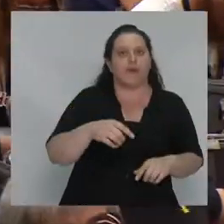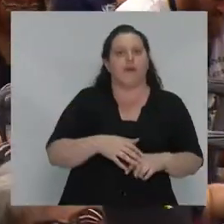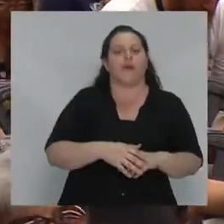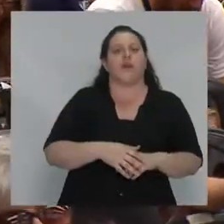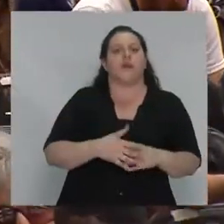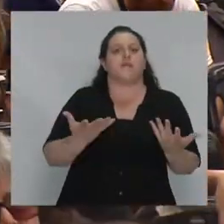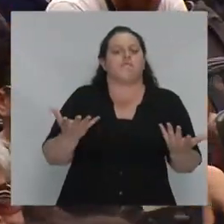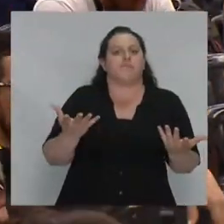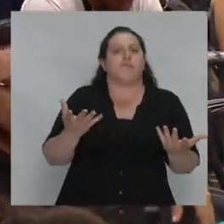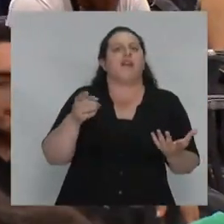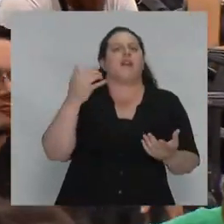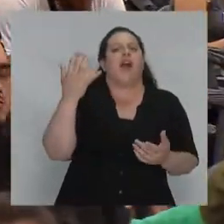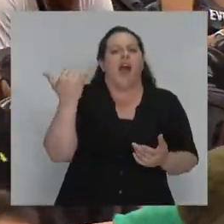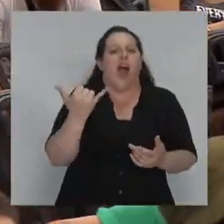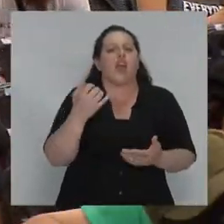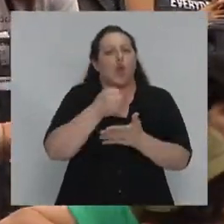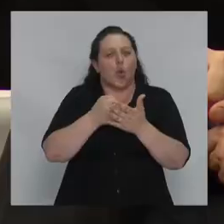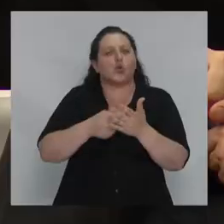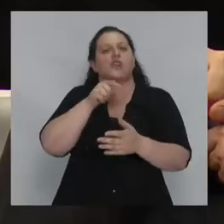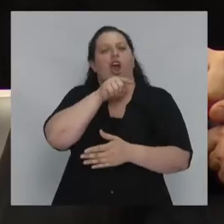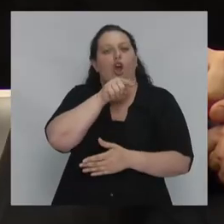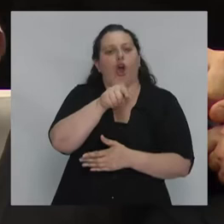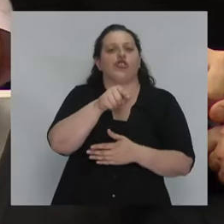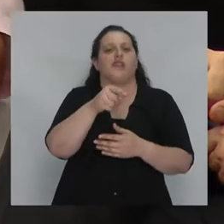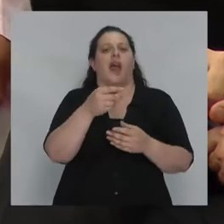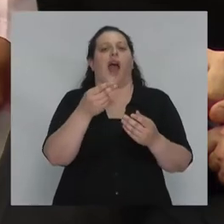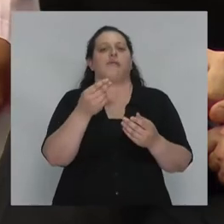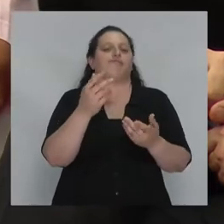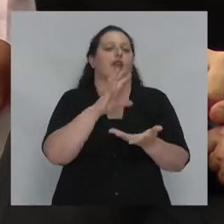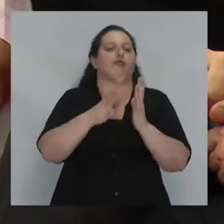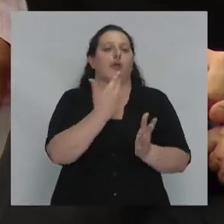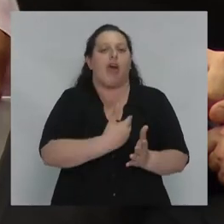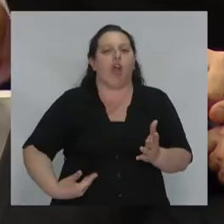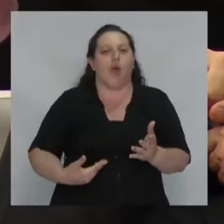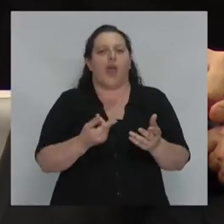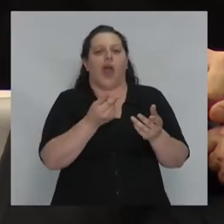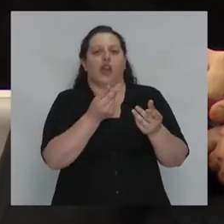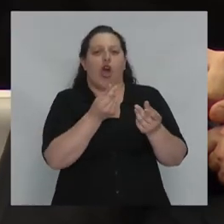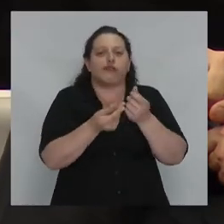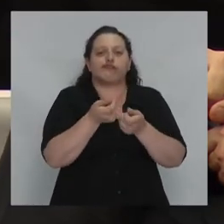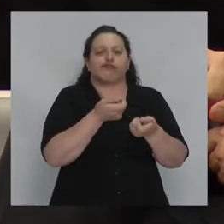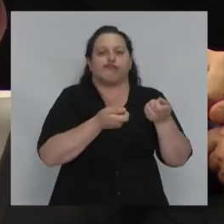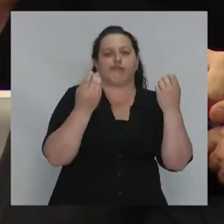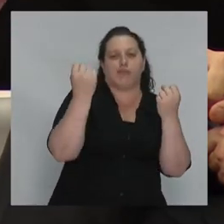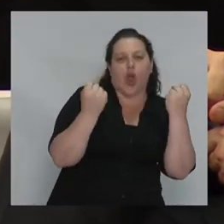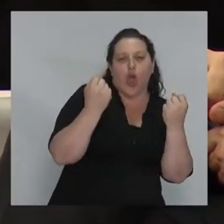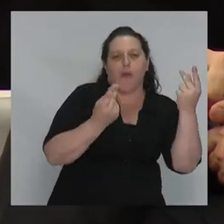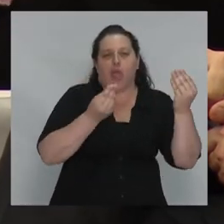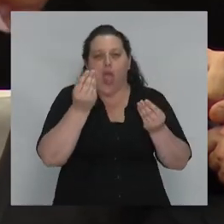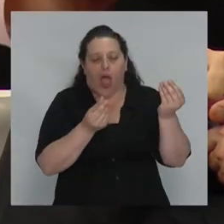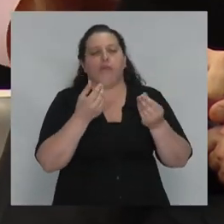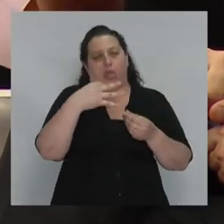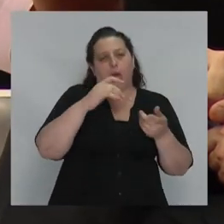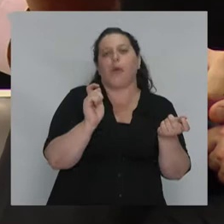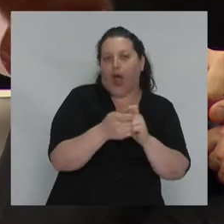Claro que hay que dar la lucha contra el neoliberalismo, que hay que dar la lucha por un capitalismo social, claro que tenemos que cambiar el